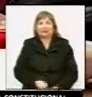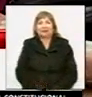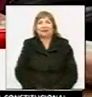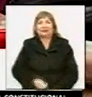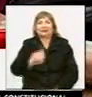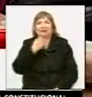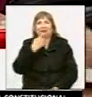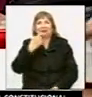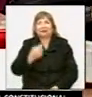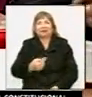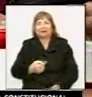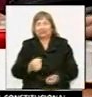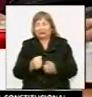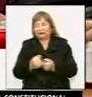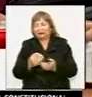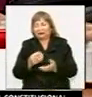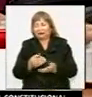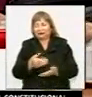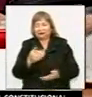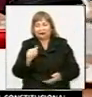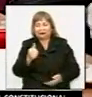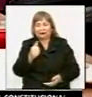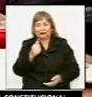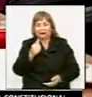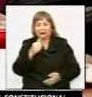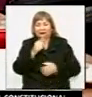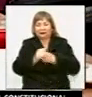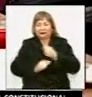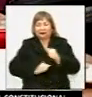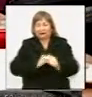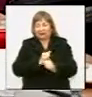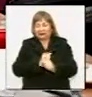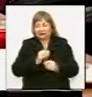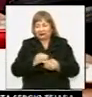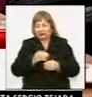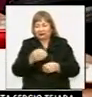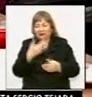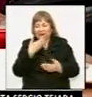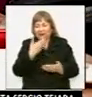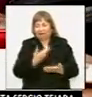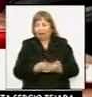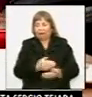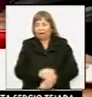vuelvo a repetir, trae un pasivo de 10 años atrás de pronto, presidente. Muchísimas gracias.